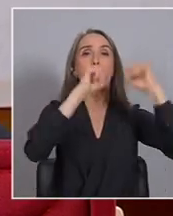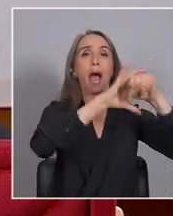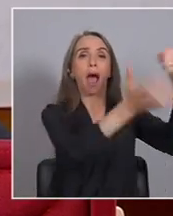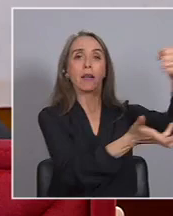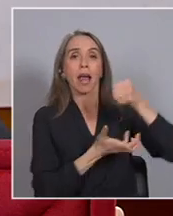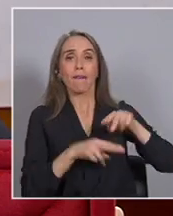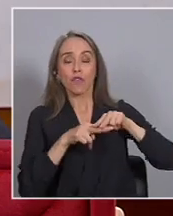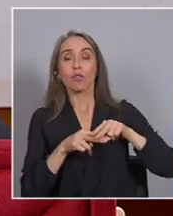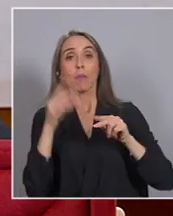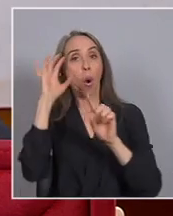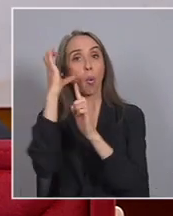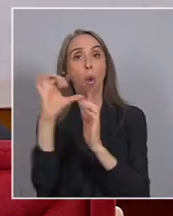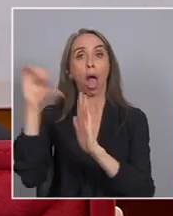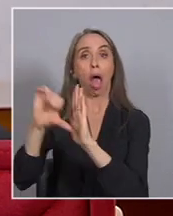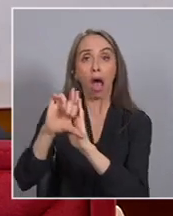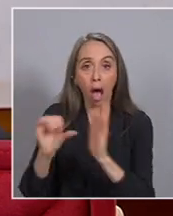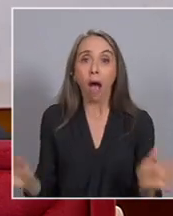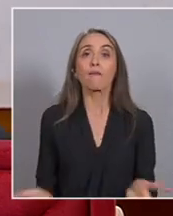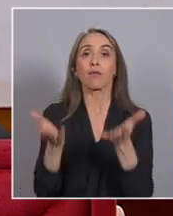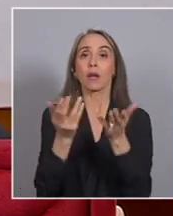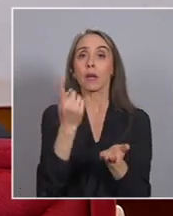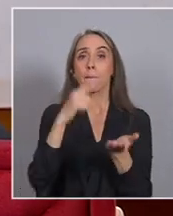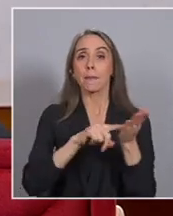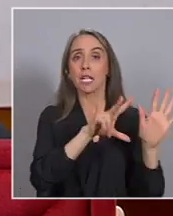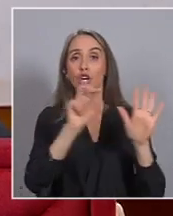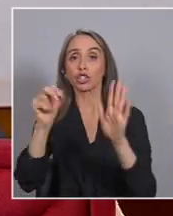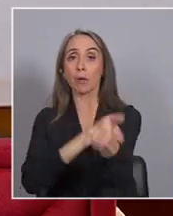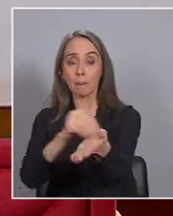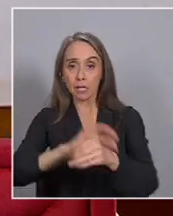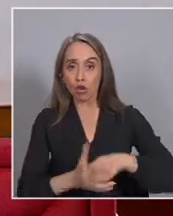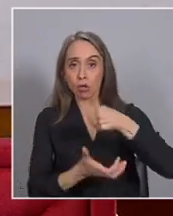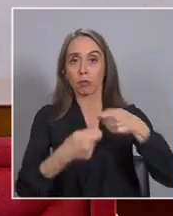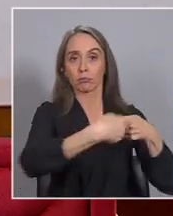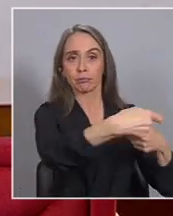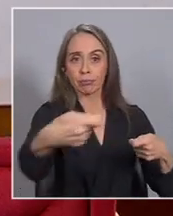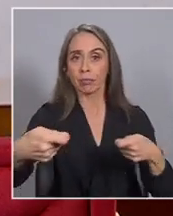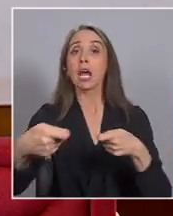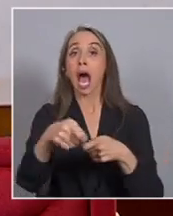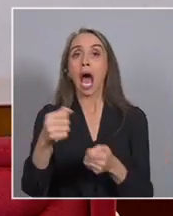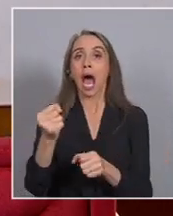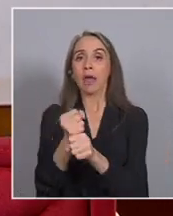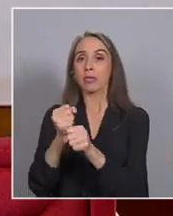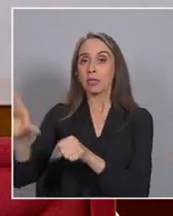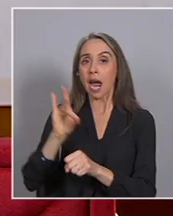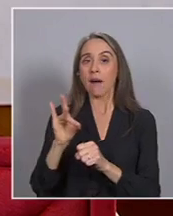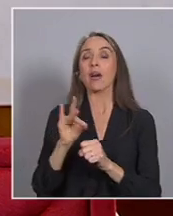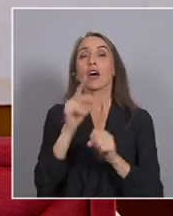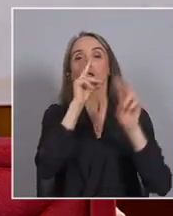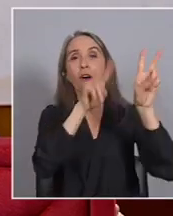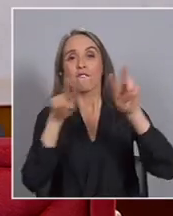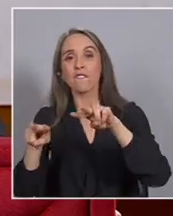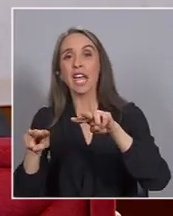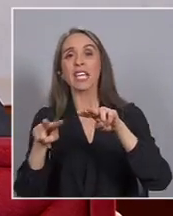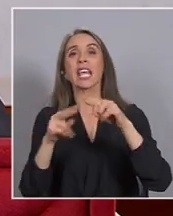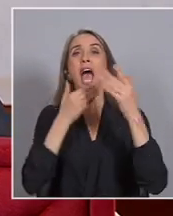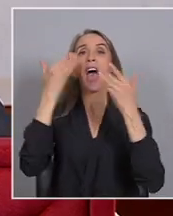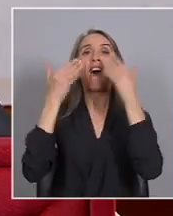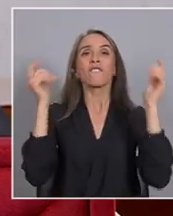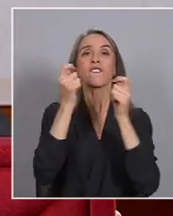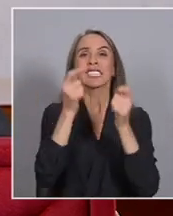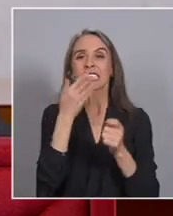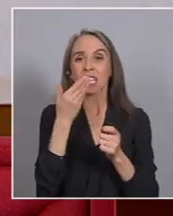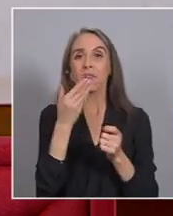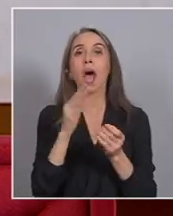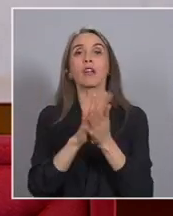cultural. Asignamos más de 2.800 millones, impulsando empleo en ferias, festivales y presentaciones de todas las regiones del